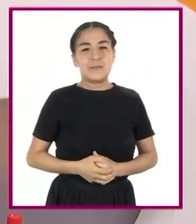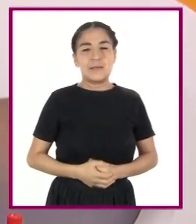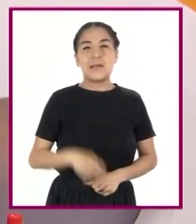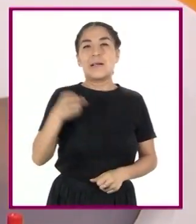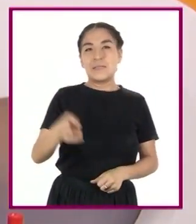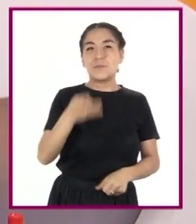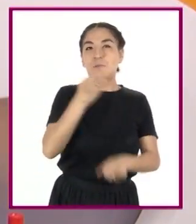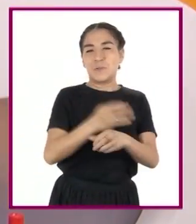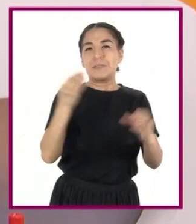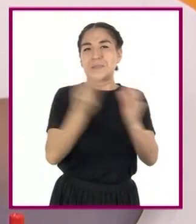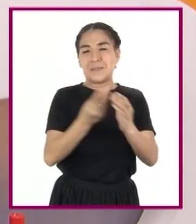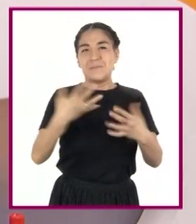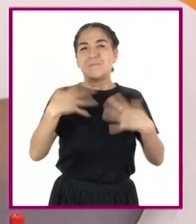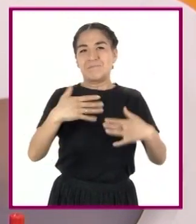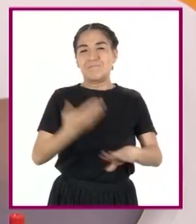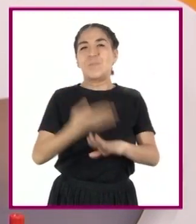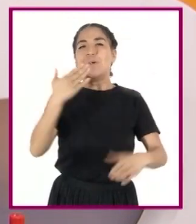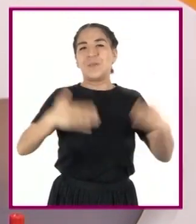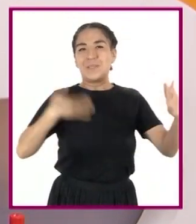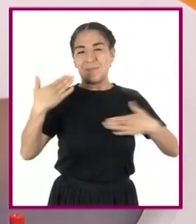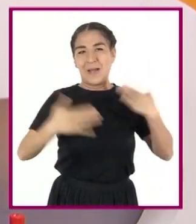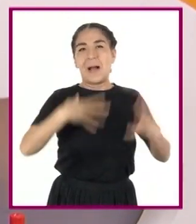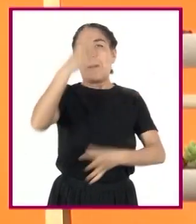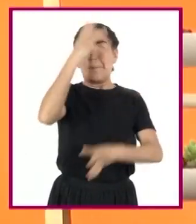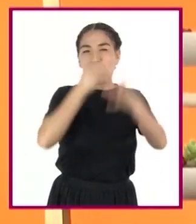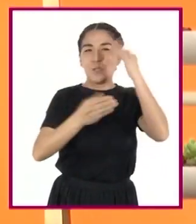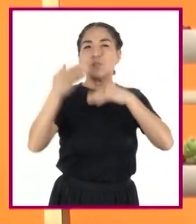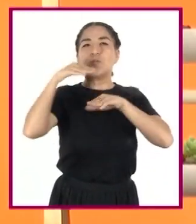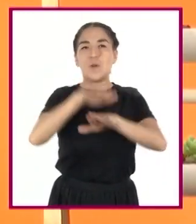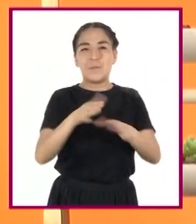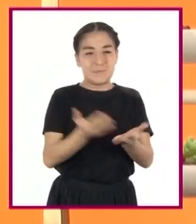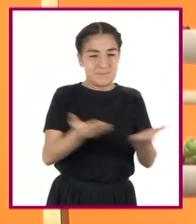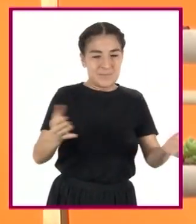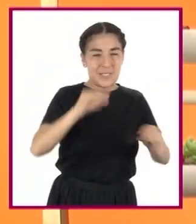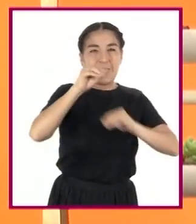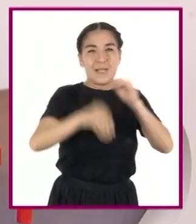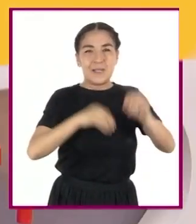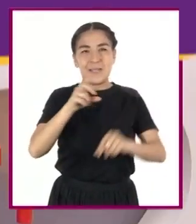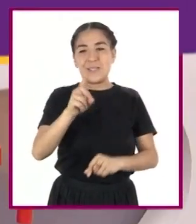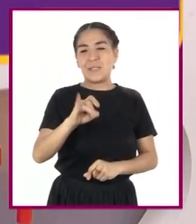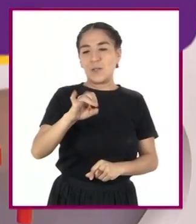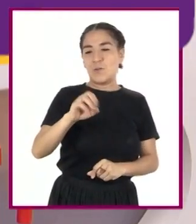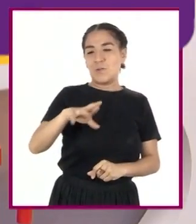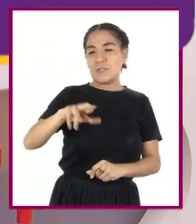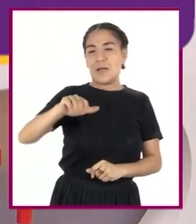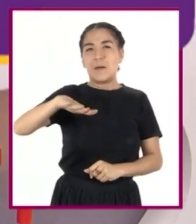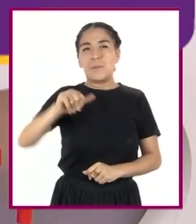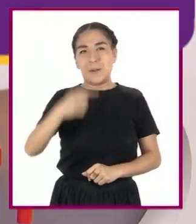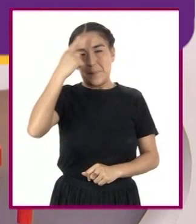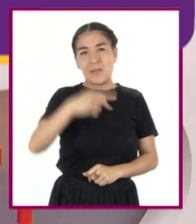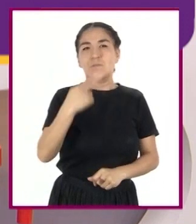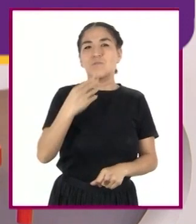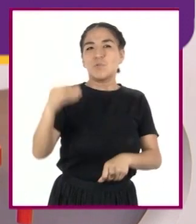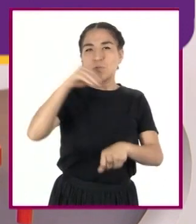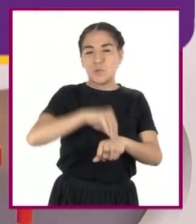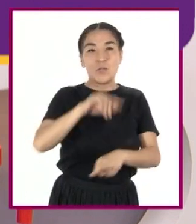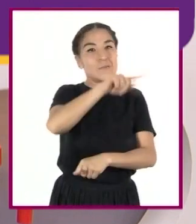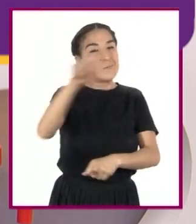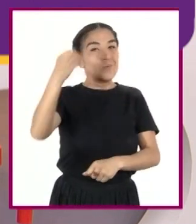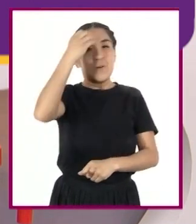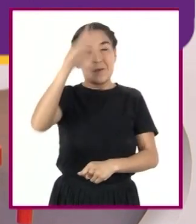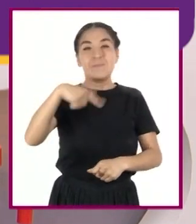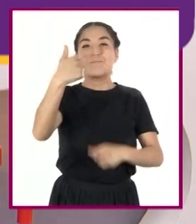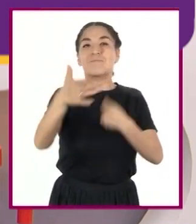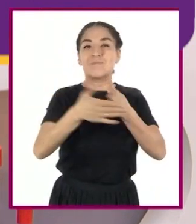Esta fue una sesión muy divertida. Aprendimos sobre las maquetas y dioramas, su elaboración y aplicación. No olviden que en la